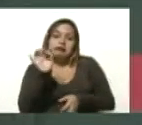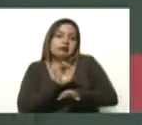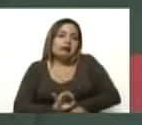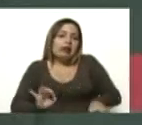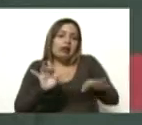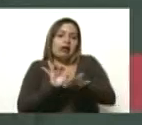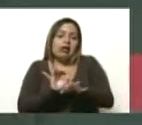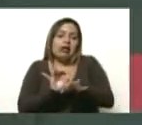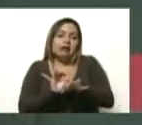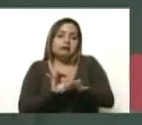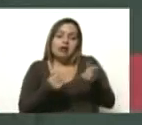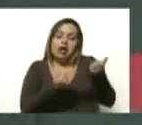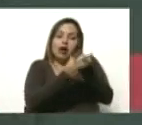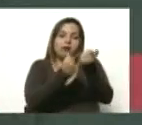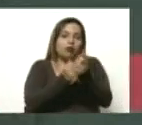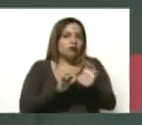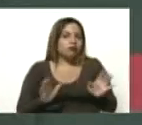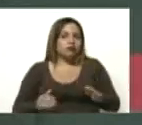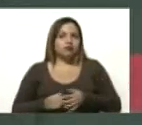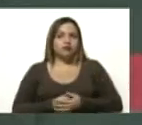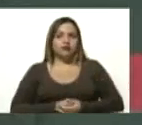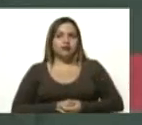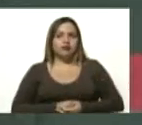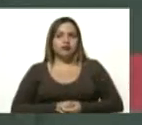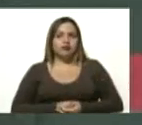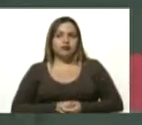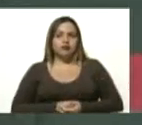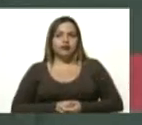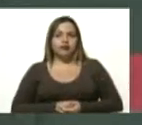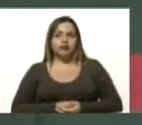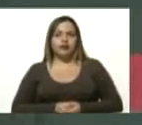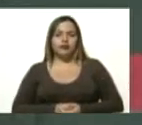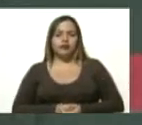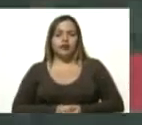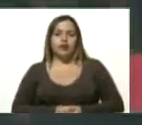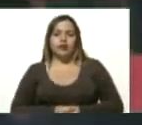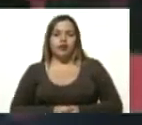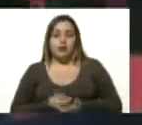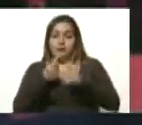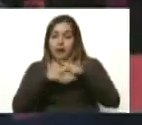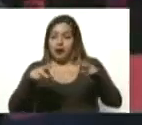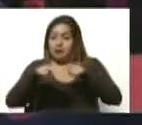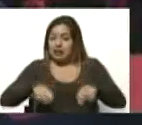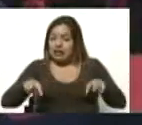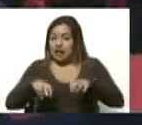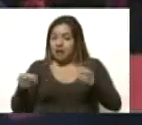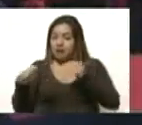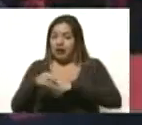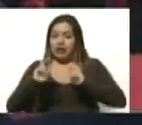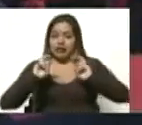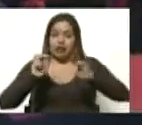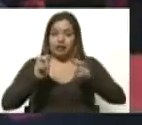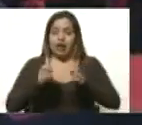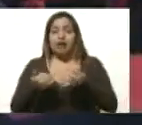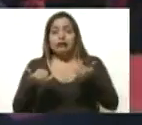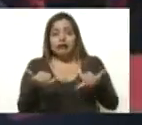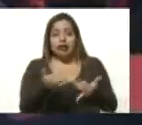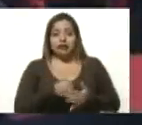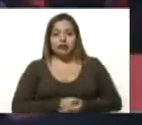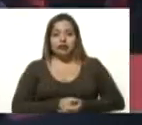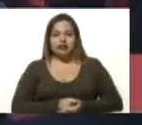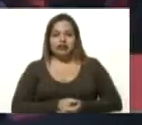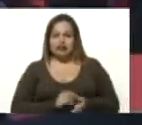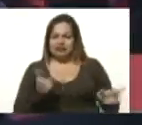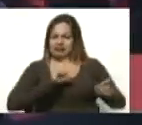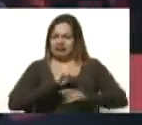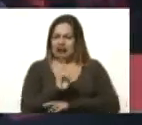un simpatizante. En todo caso, para ahondar un poco más este tema, ya nuestro super diligente